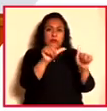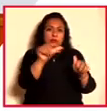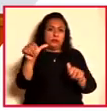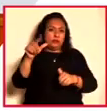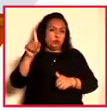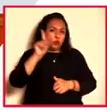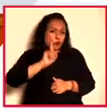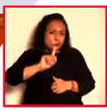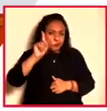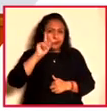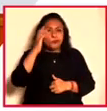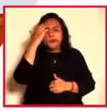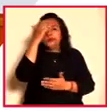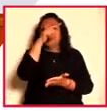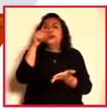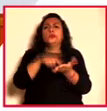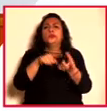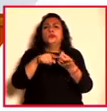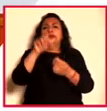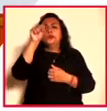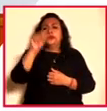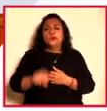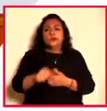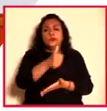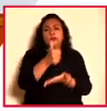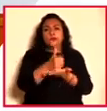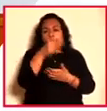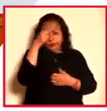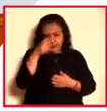conocer su sede en el sur de la Ciudad de México.